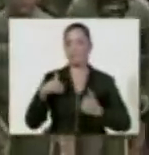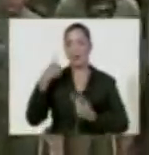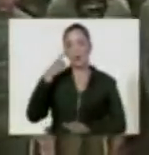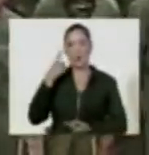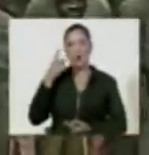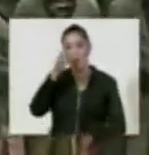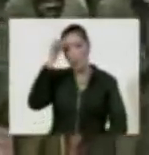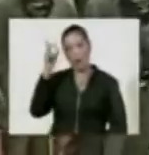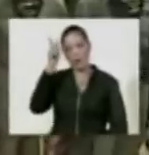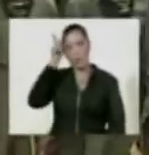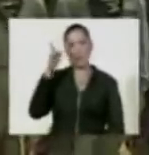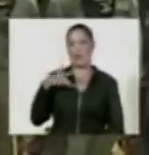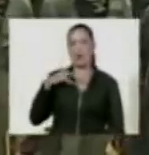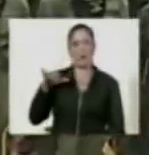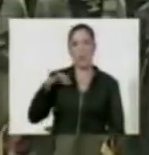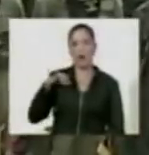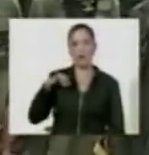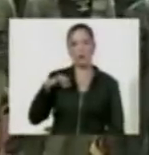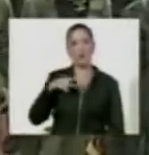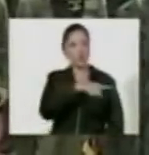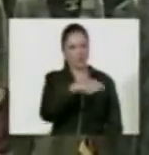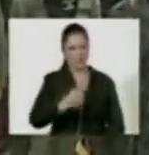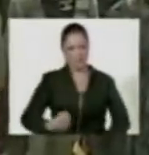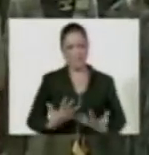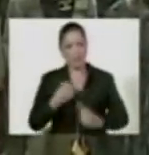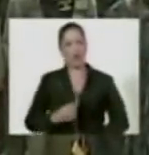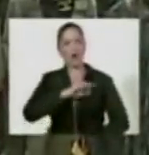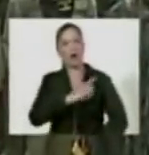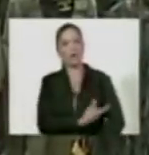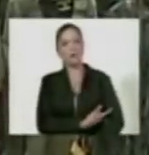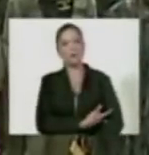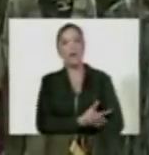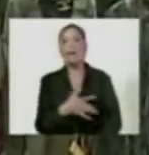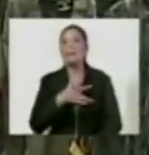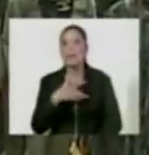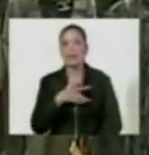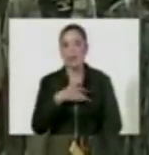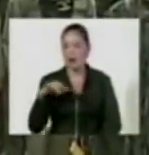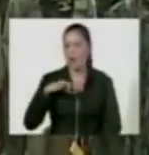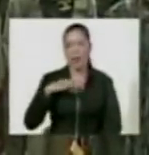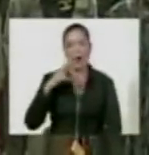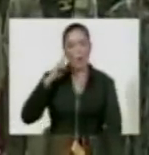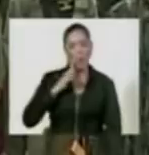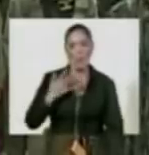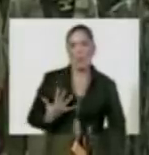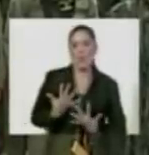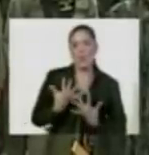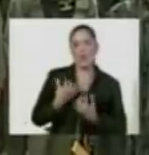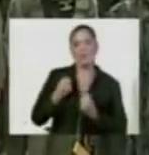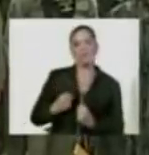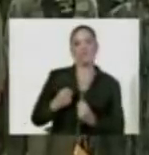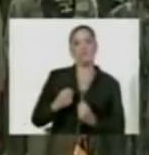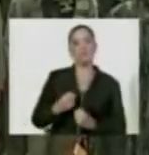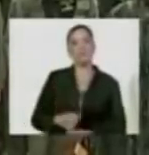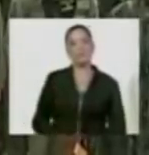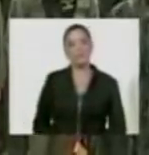serán imbatibles. Sientan en su espíritu que son Bolívar y serán